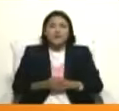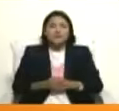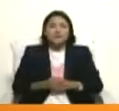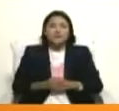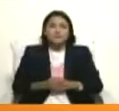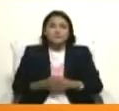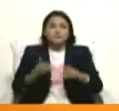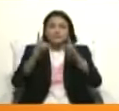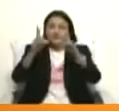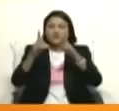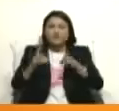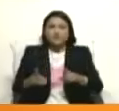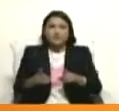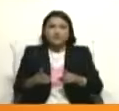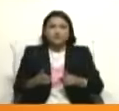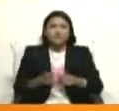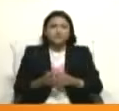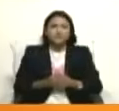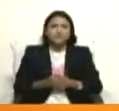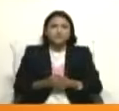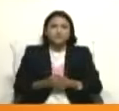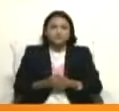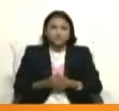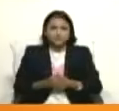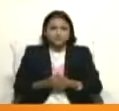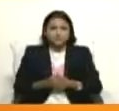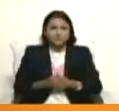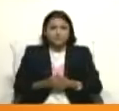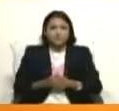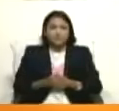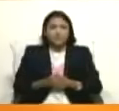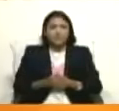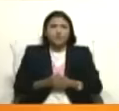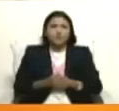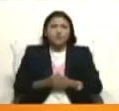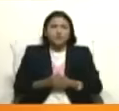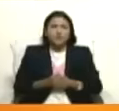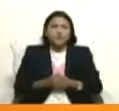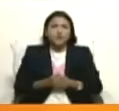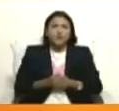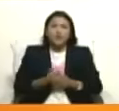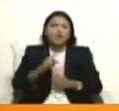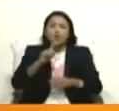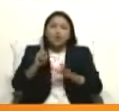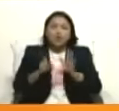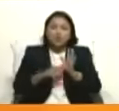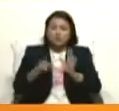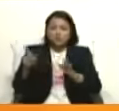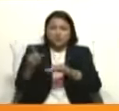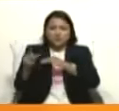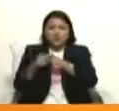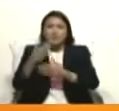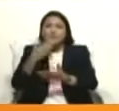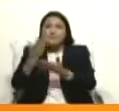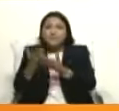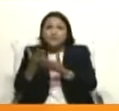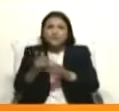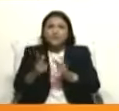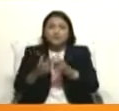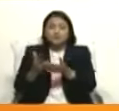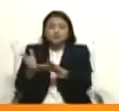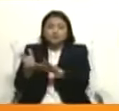indicarse no tienen por qué ser las mismas solicitadas por Guyana. En concreto, fueron